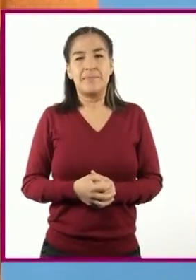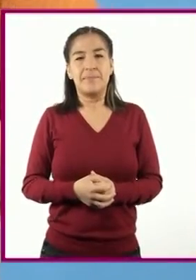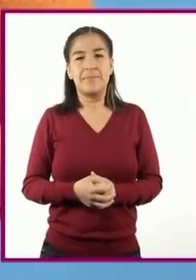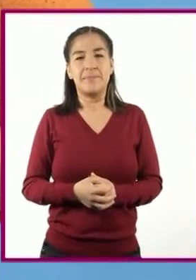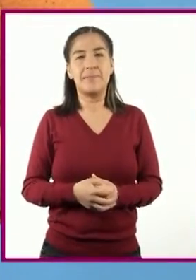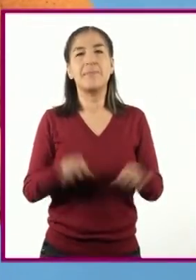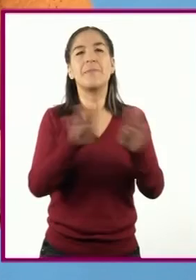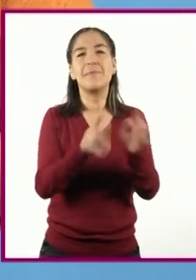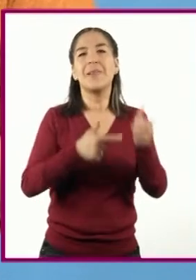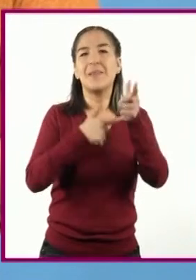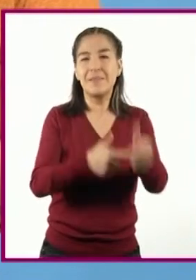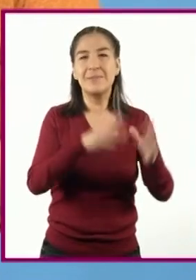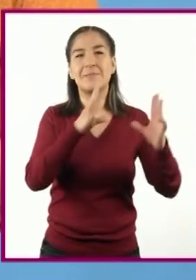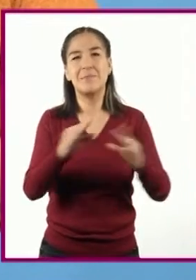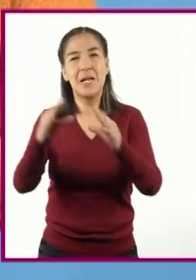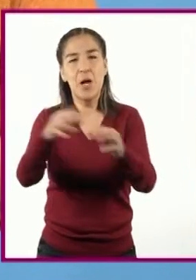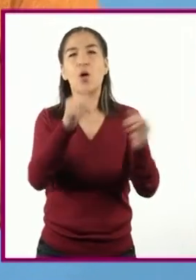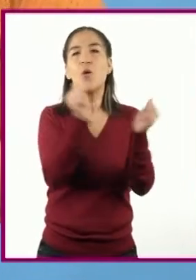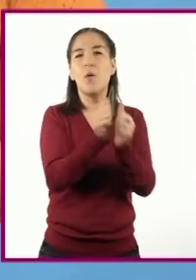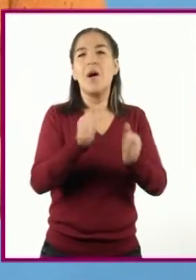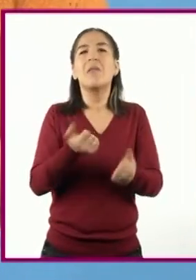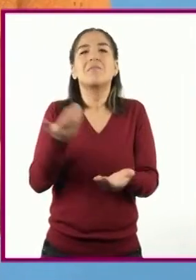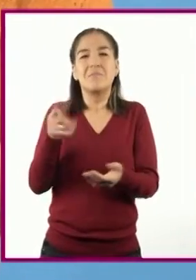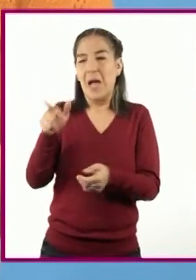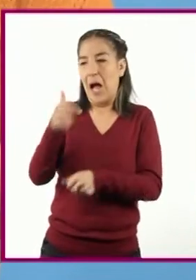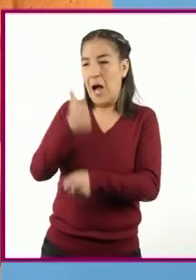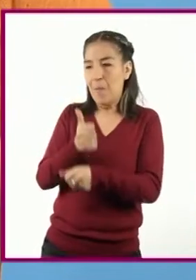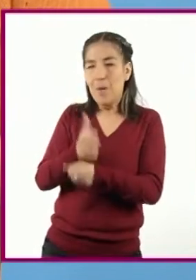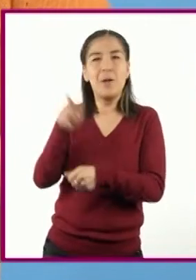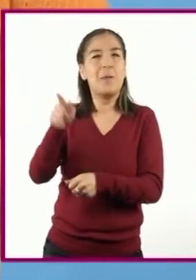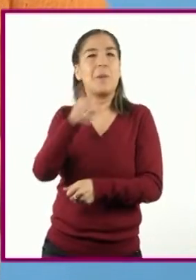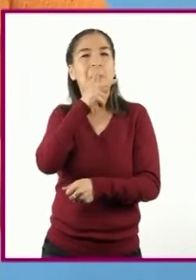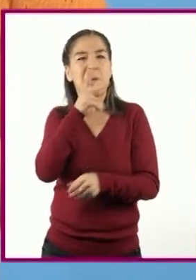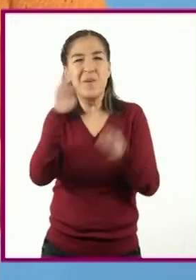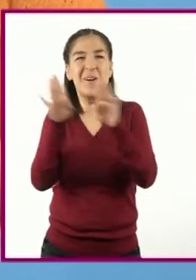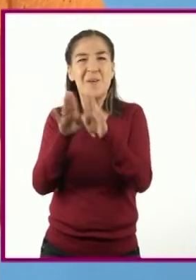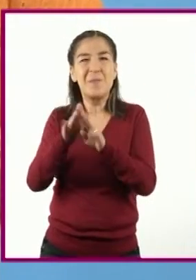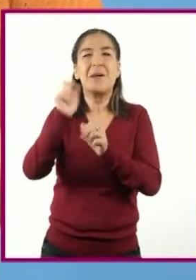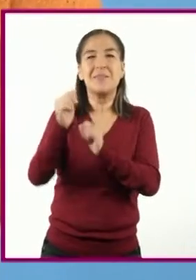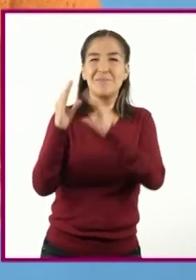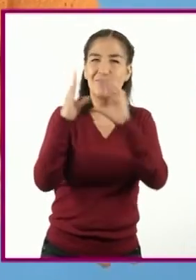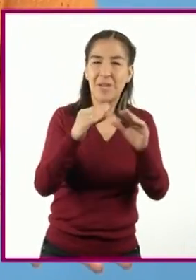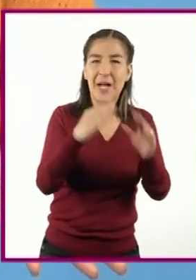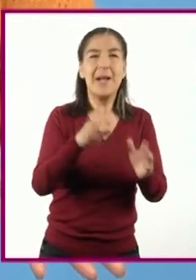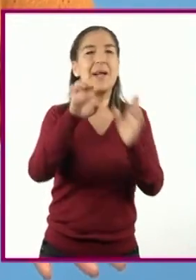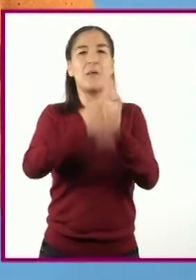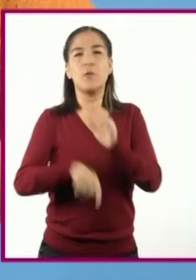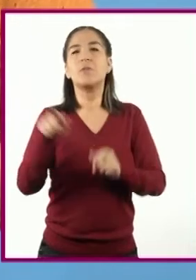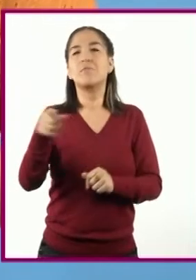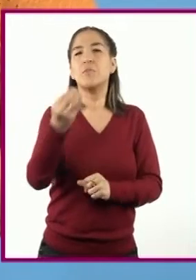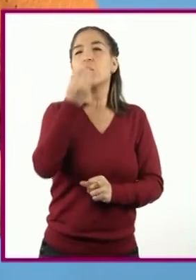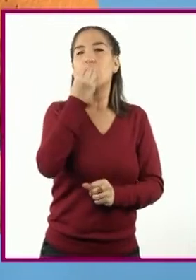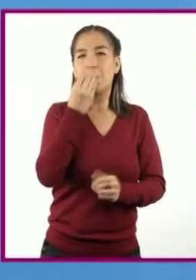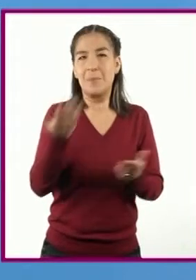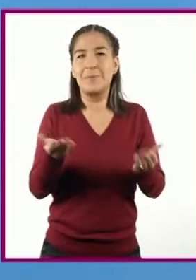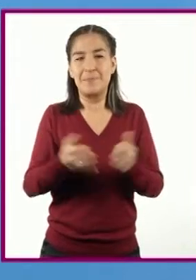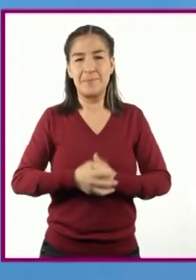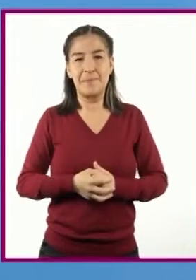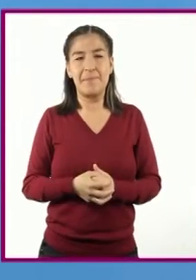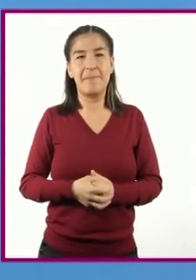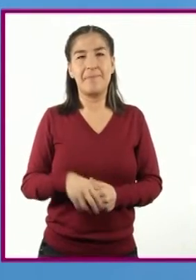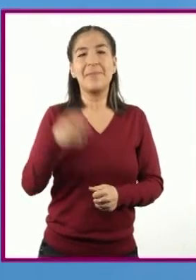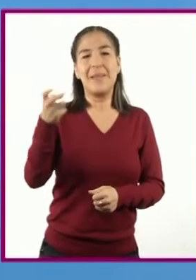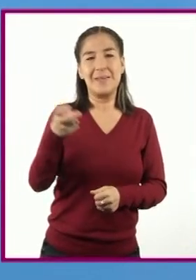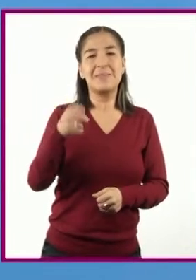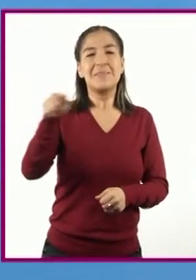ayuda de nuestros padres y abuelos. Por ejemplo, aquellos relacionados con la alimentación.